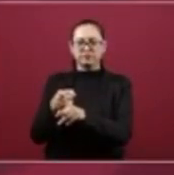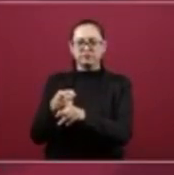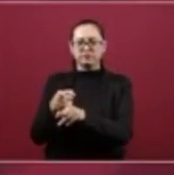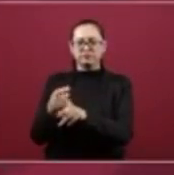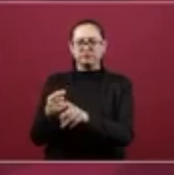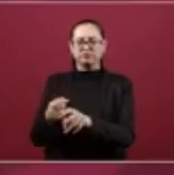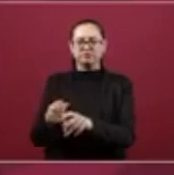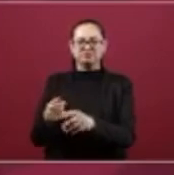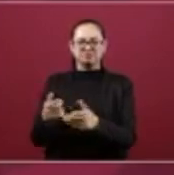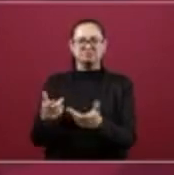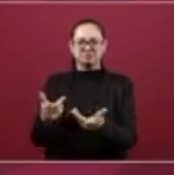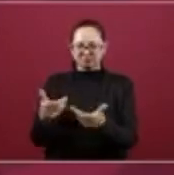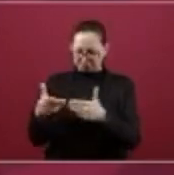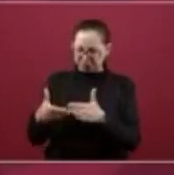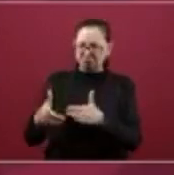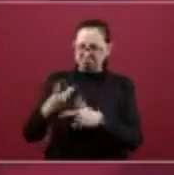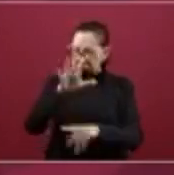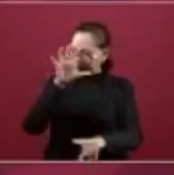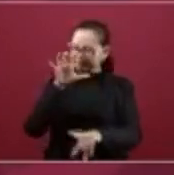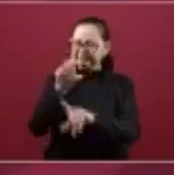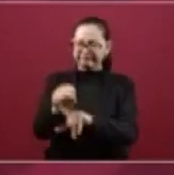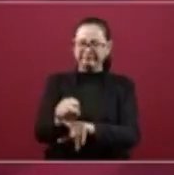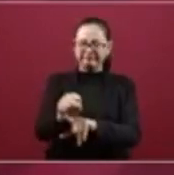meta a conseguir